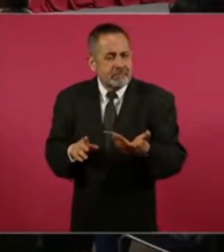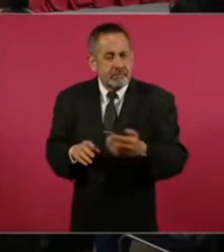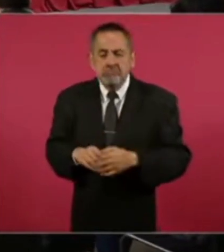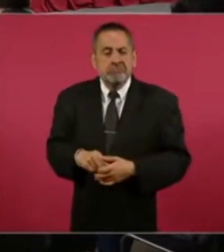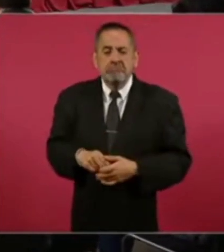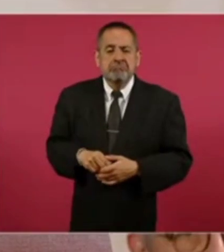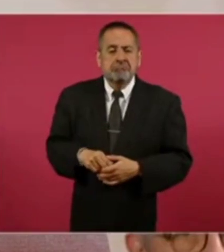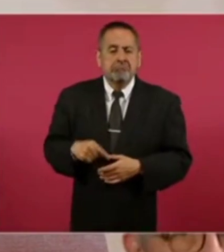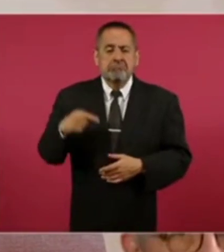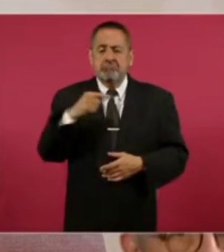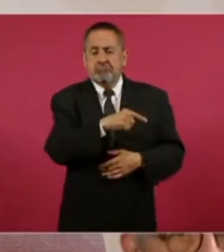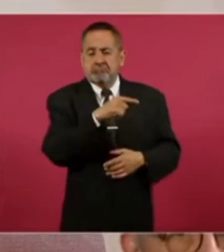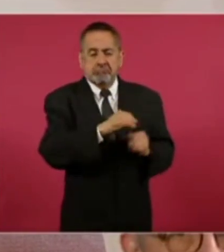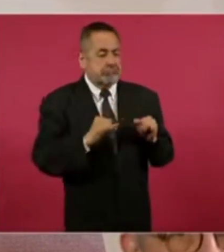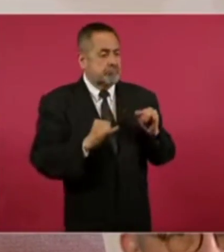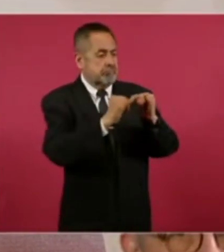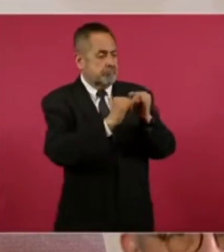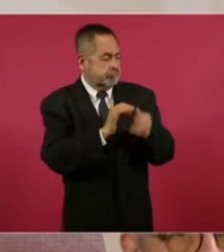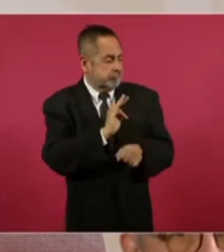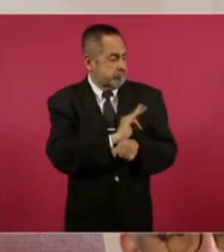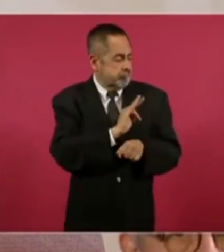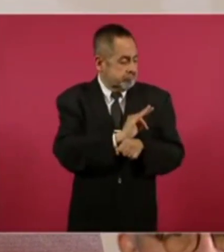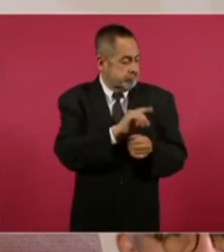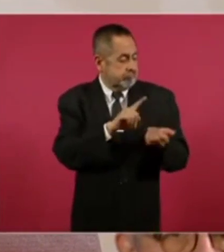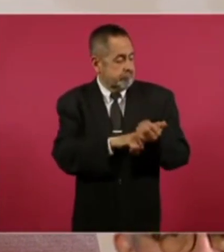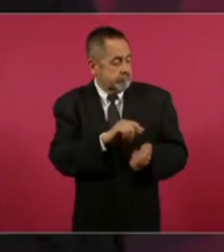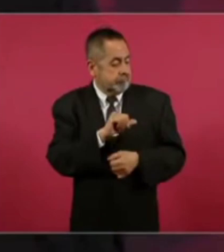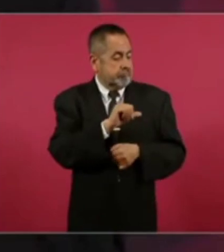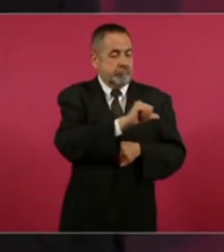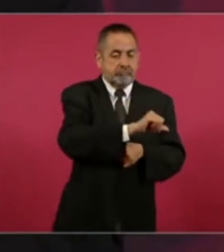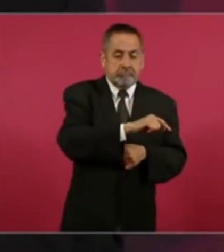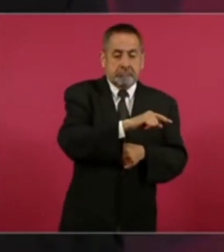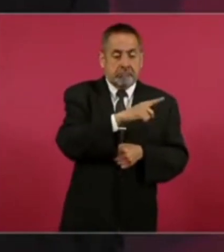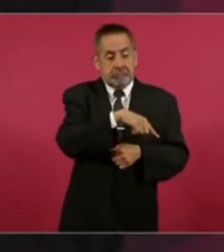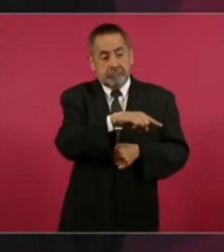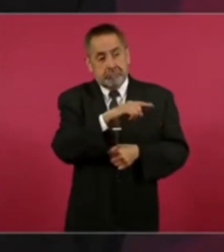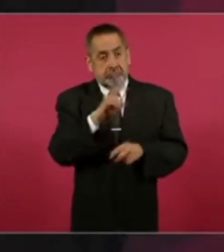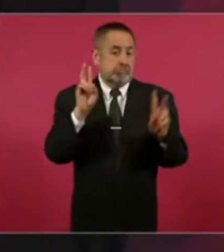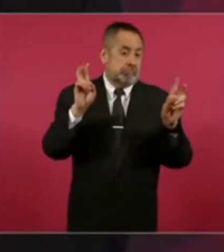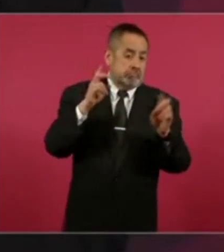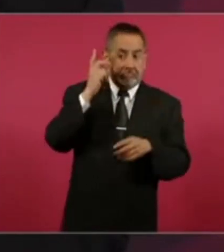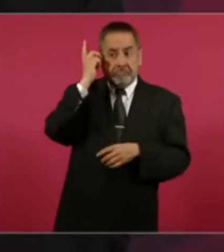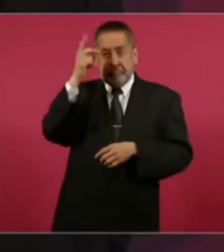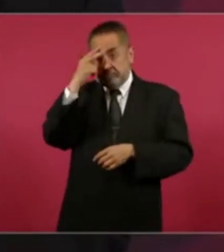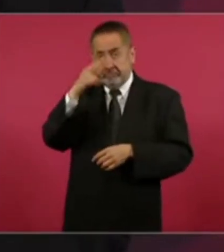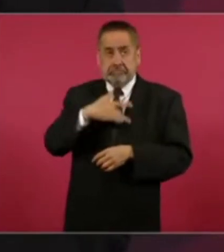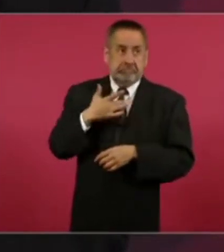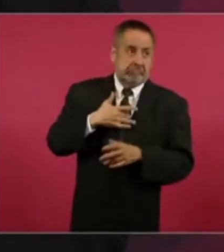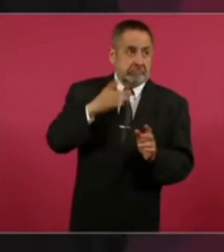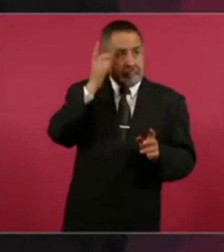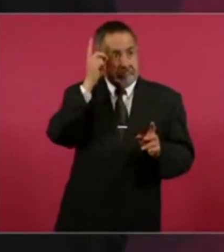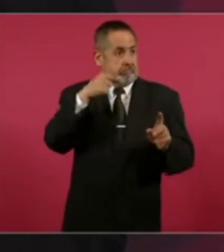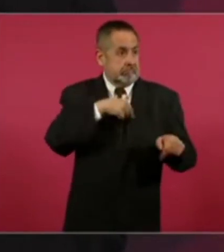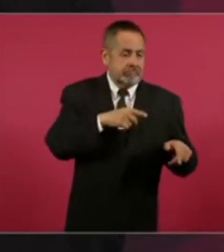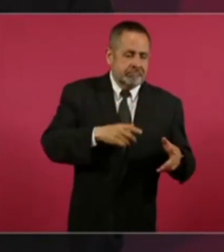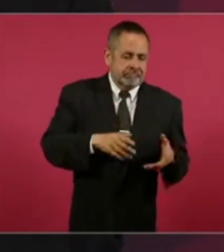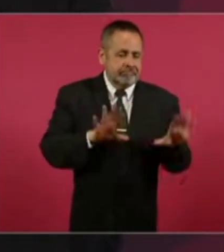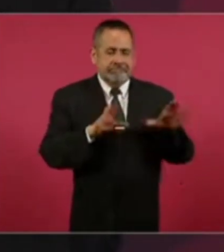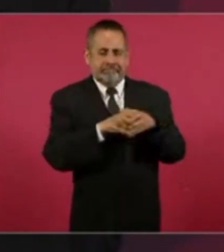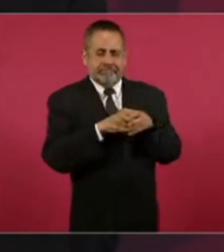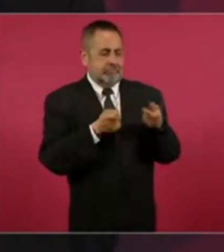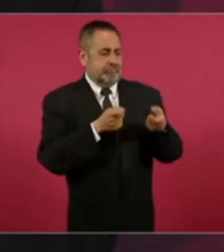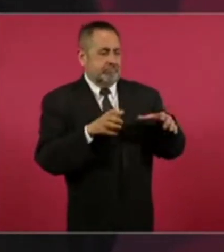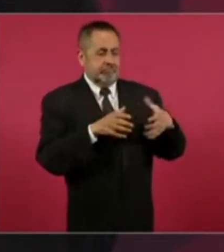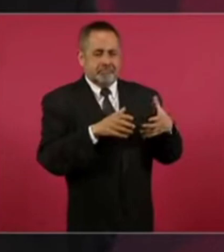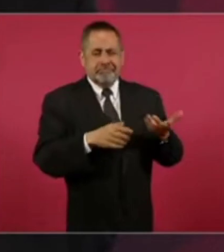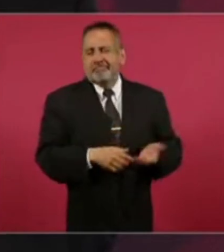de los dueños de México, o los que se sentían dueños de México, de la oligarquía,